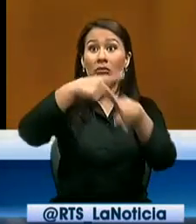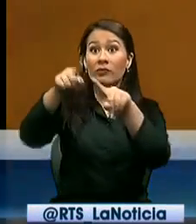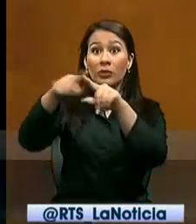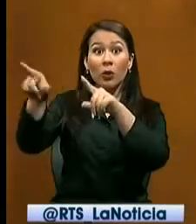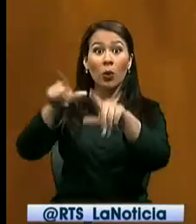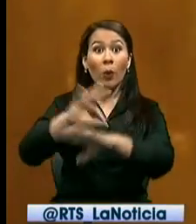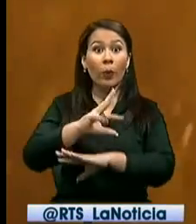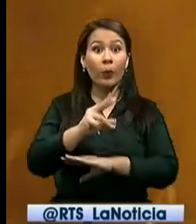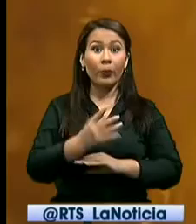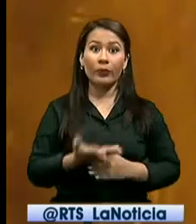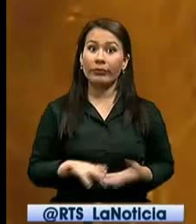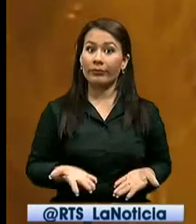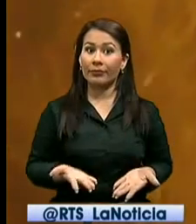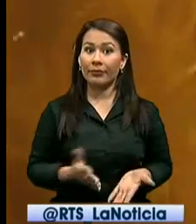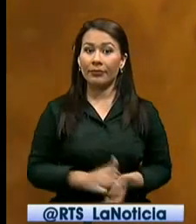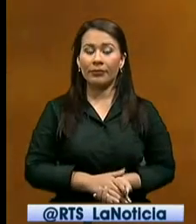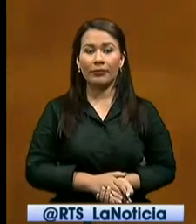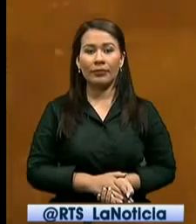Saona.